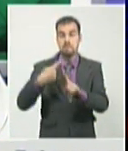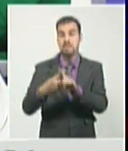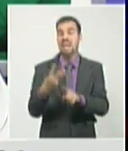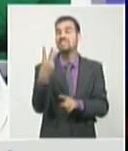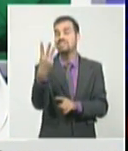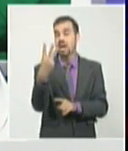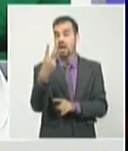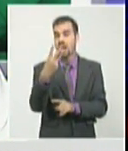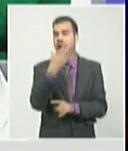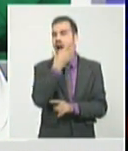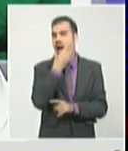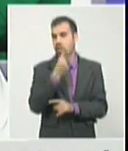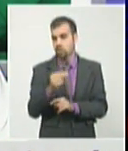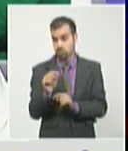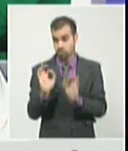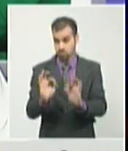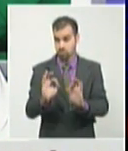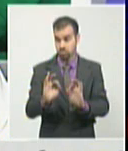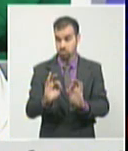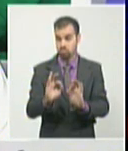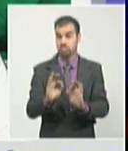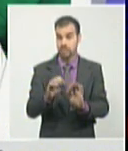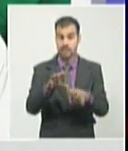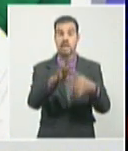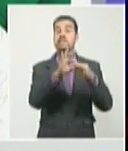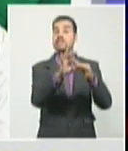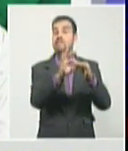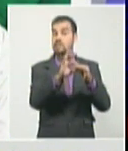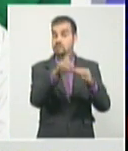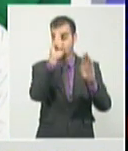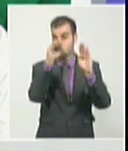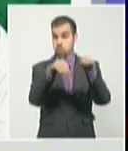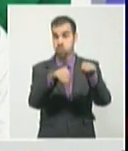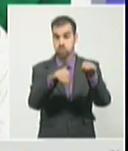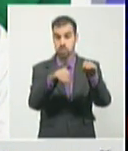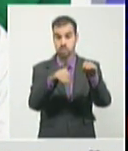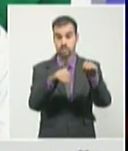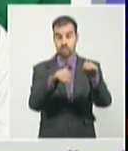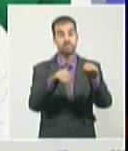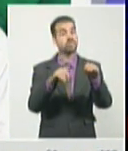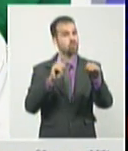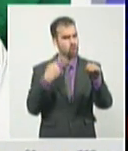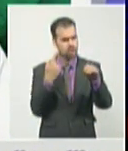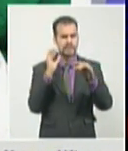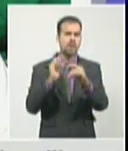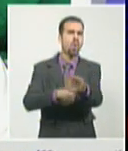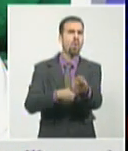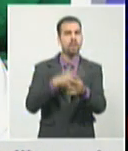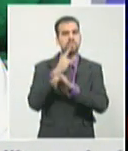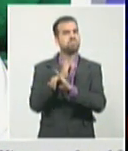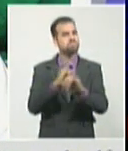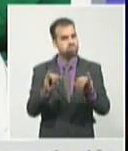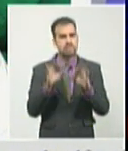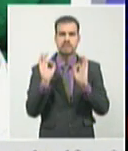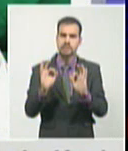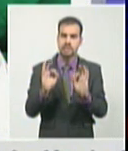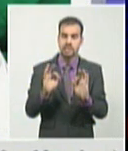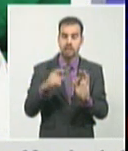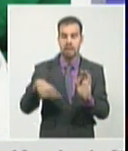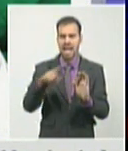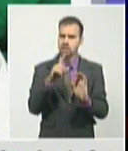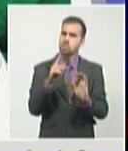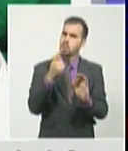informando que un grupo cuya evolución generalmente es favorable